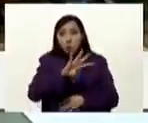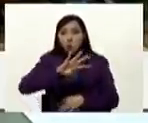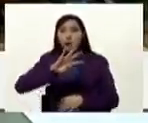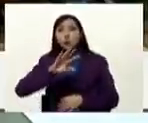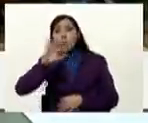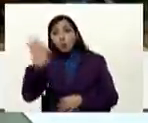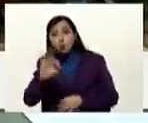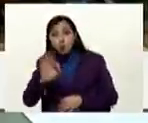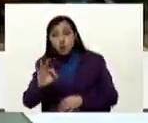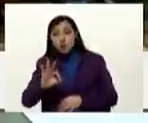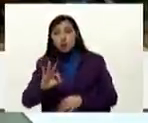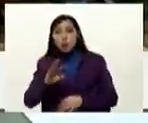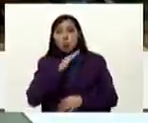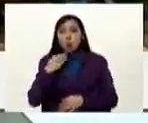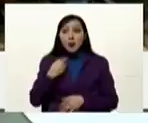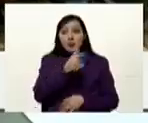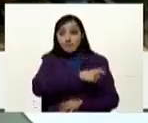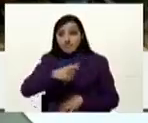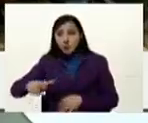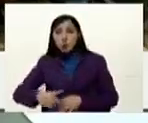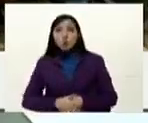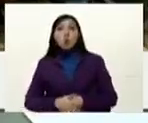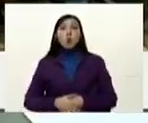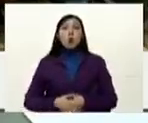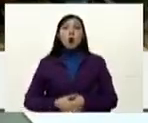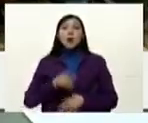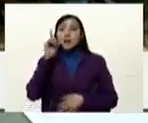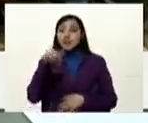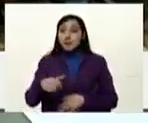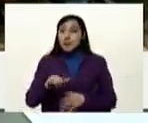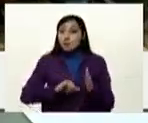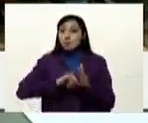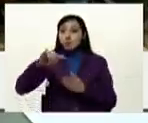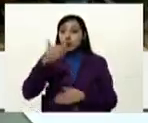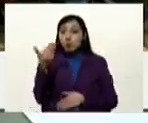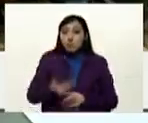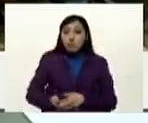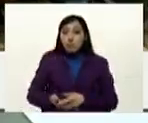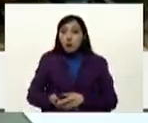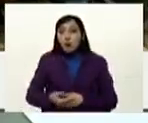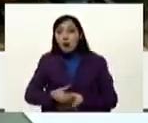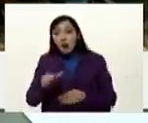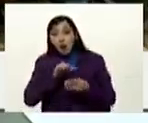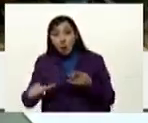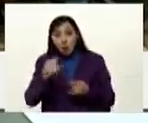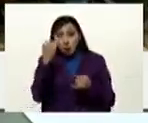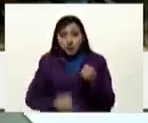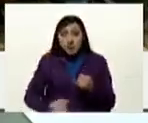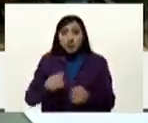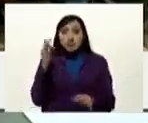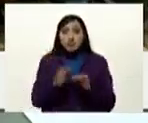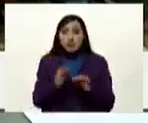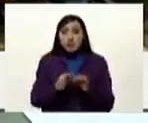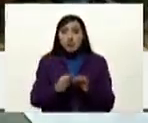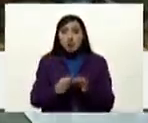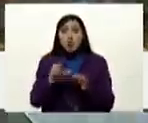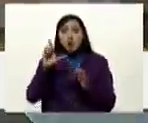4%. Y crece de manera importante esta última semana de septiembre pasada al